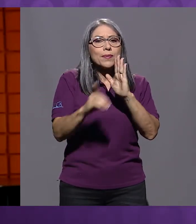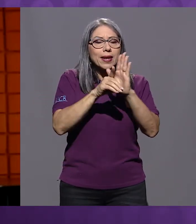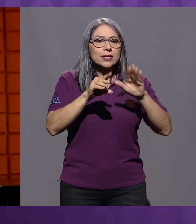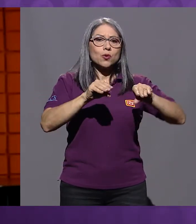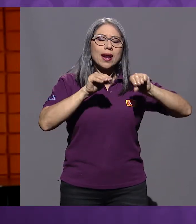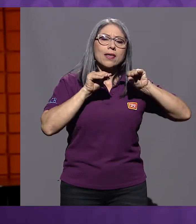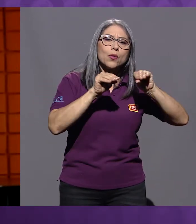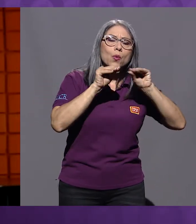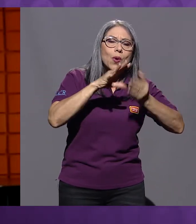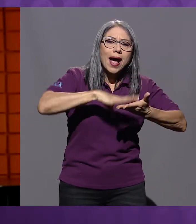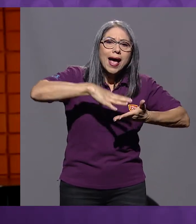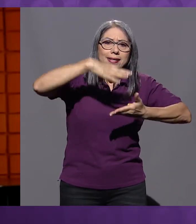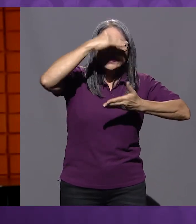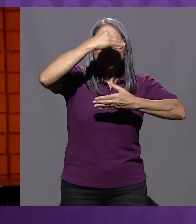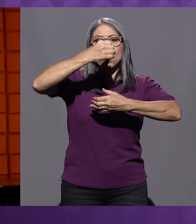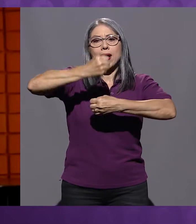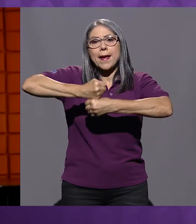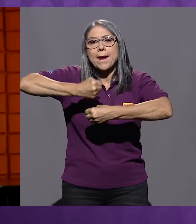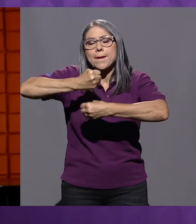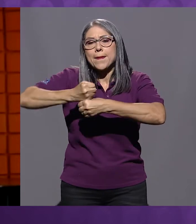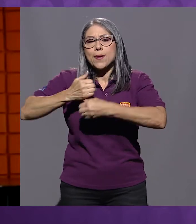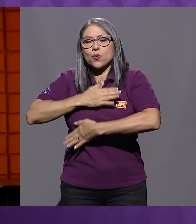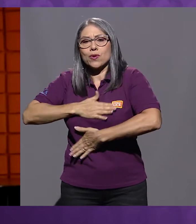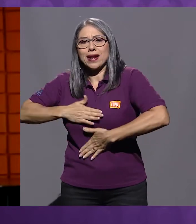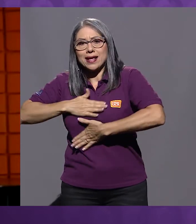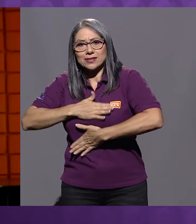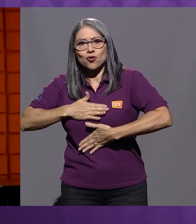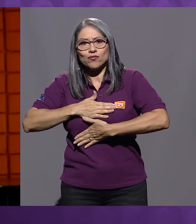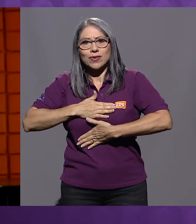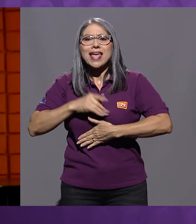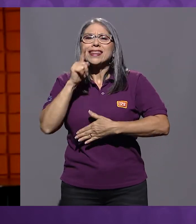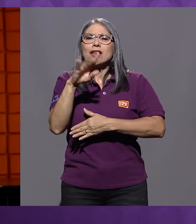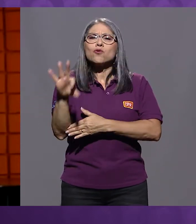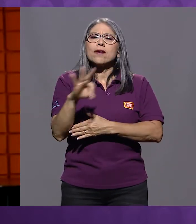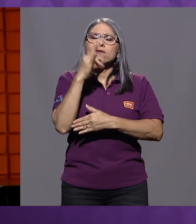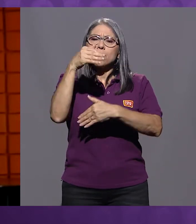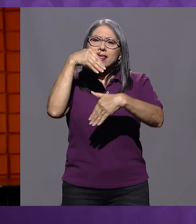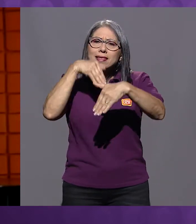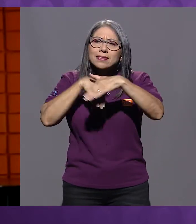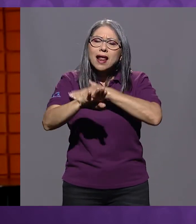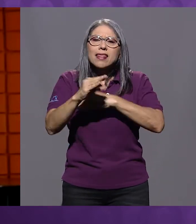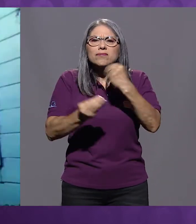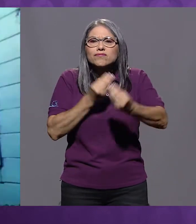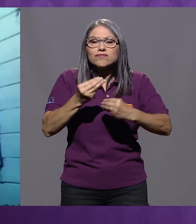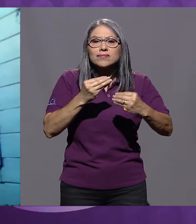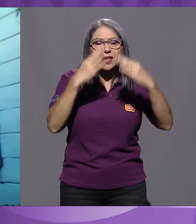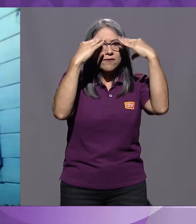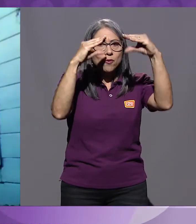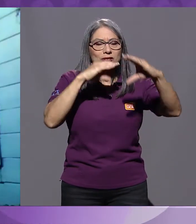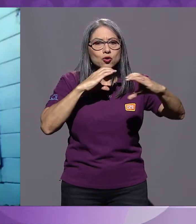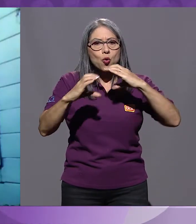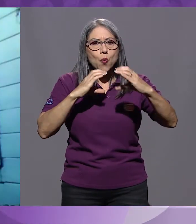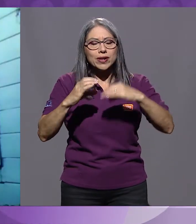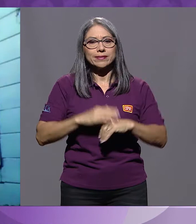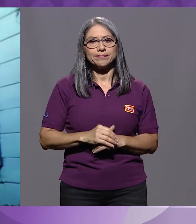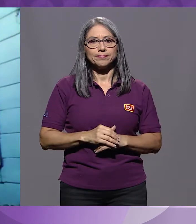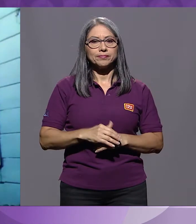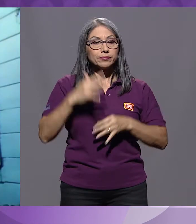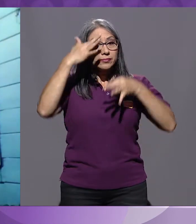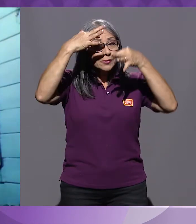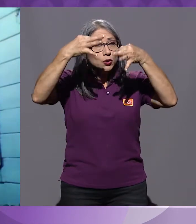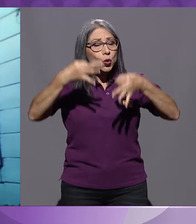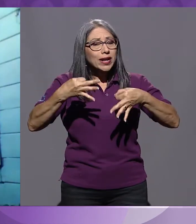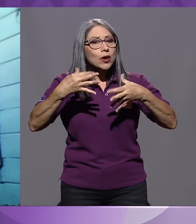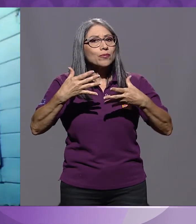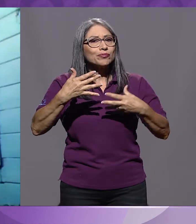al empleo, a la recreación, tienen una puerta de entrada que es la información y la comunicación. Creo que la parte del